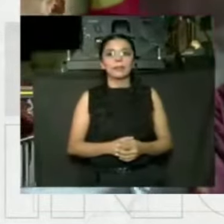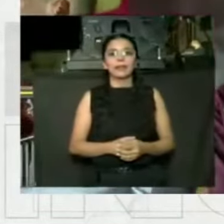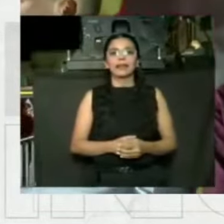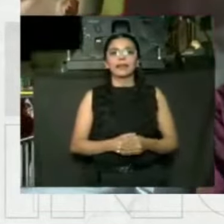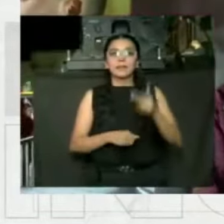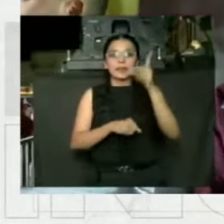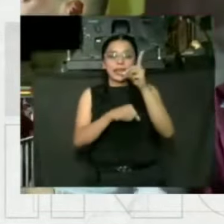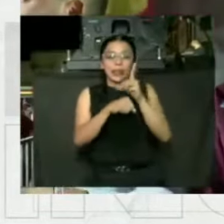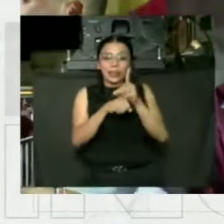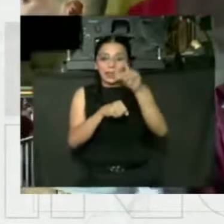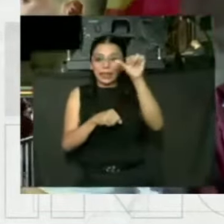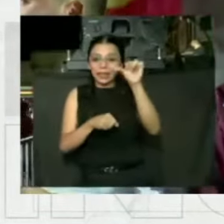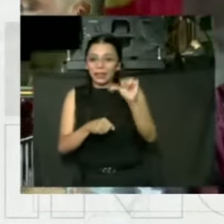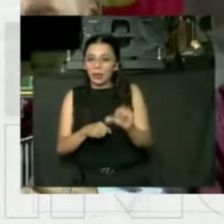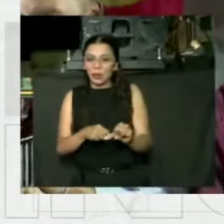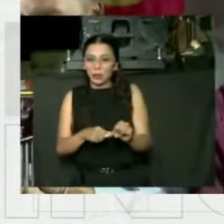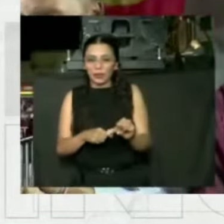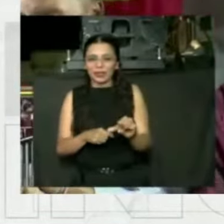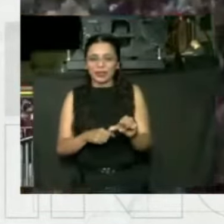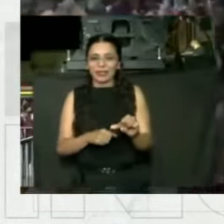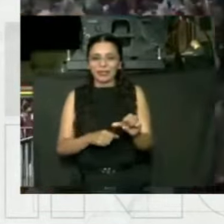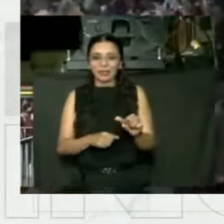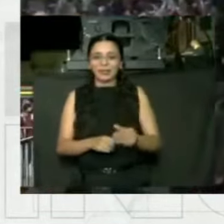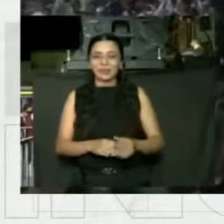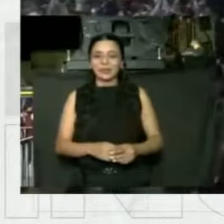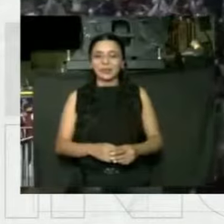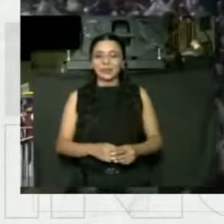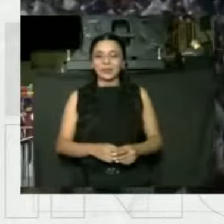El día de hoy